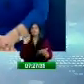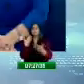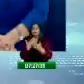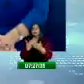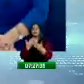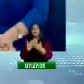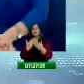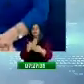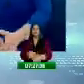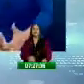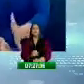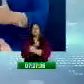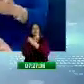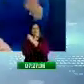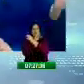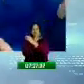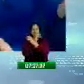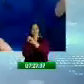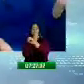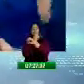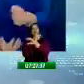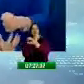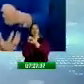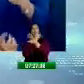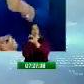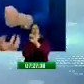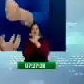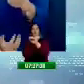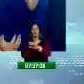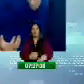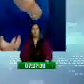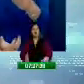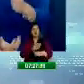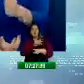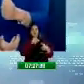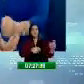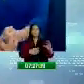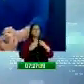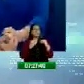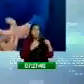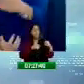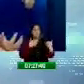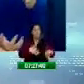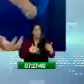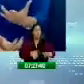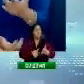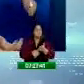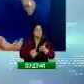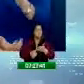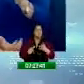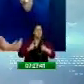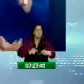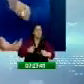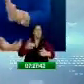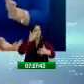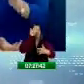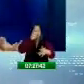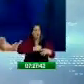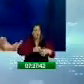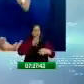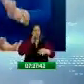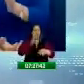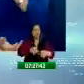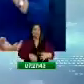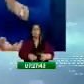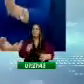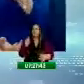una exclusiva, dejando sin efecto los rumores respecto de que ella estaba contagiada con el COVID-19,